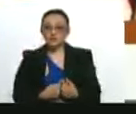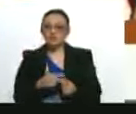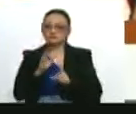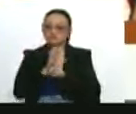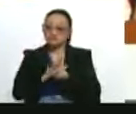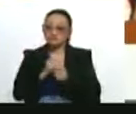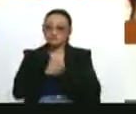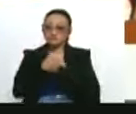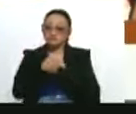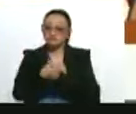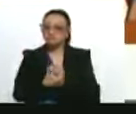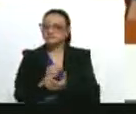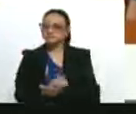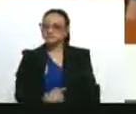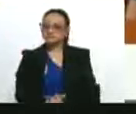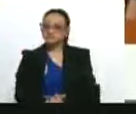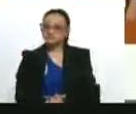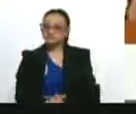pasión.